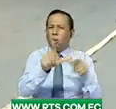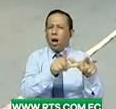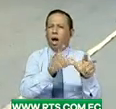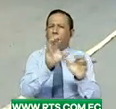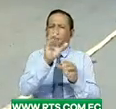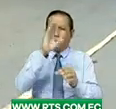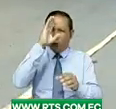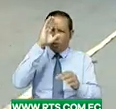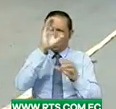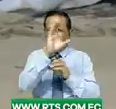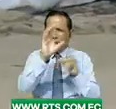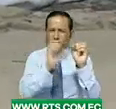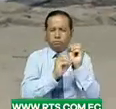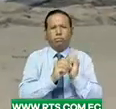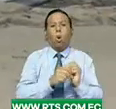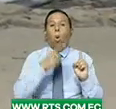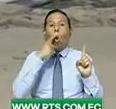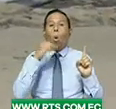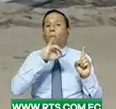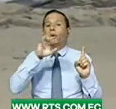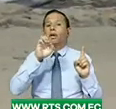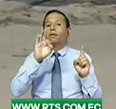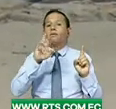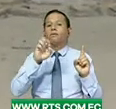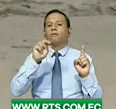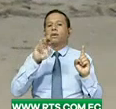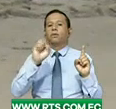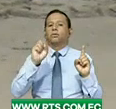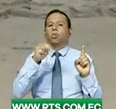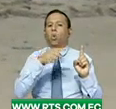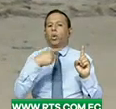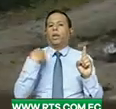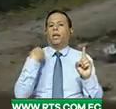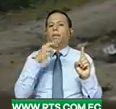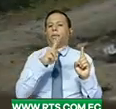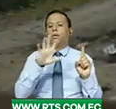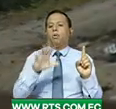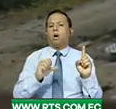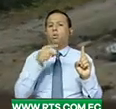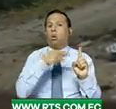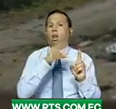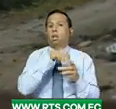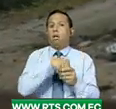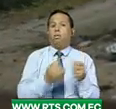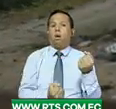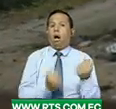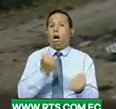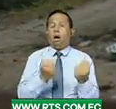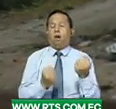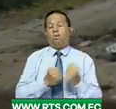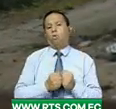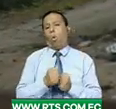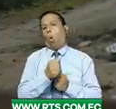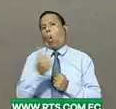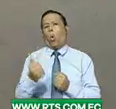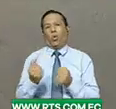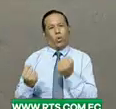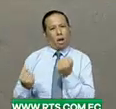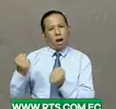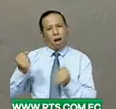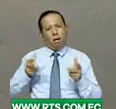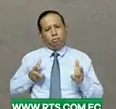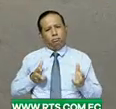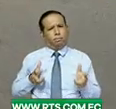comunitaria. Por ahí circulaba Jefferson Chiriguaya, de 25 años, a bordo de un vehículo. Un sujeto que iba en otro carro